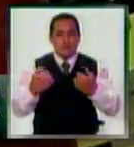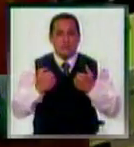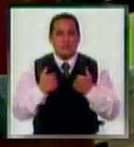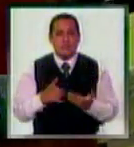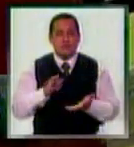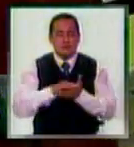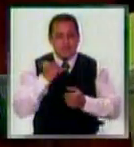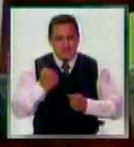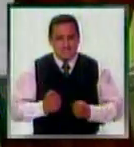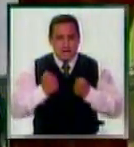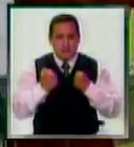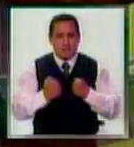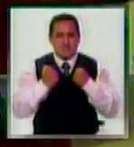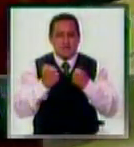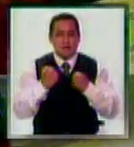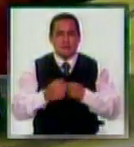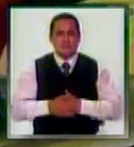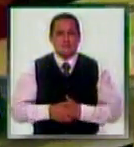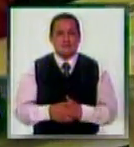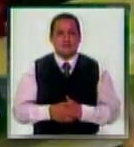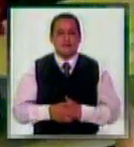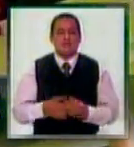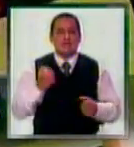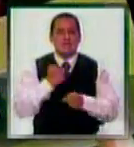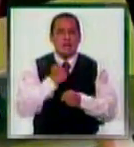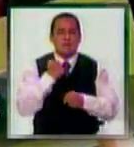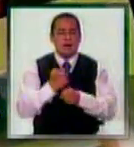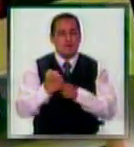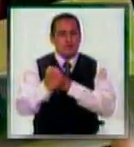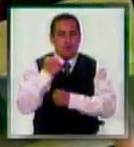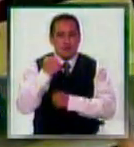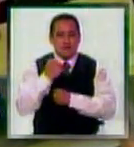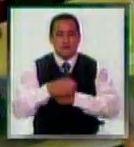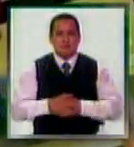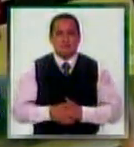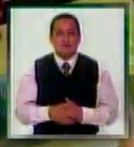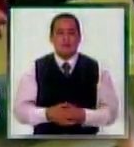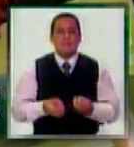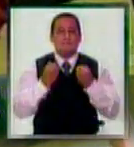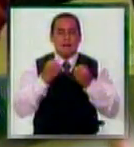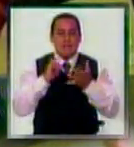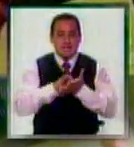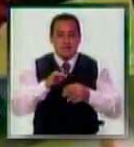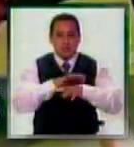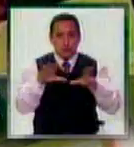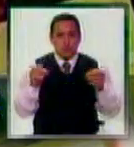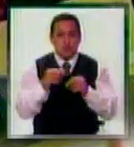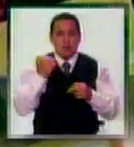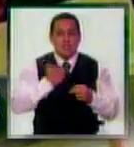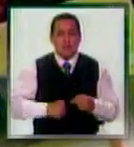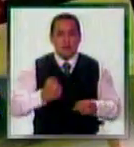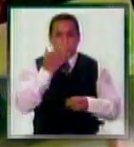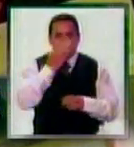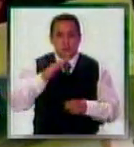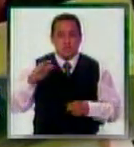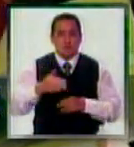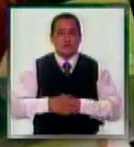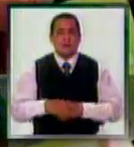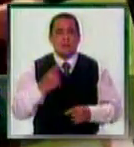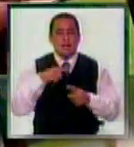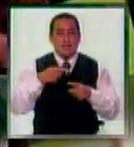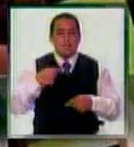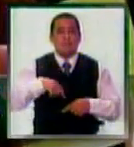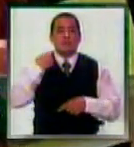que sacarnos el alma, ¿no? Y trabajar duro para que estos hijos, estos chicos, en